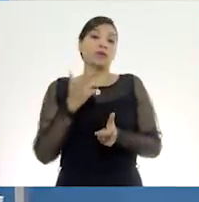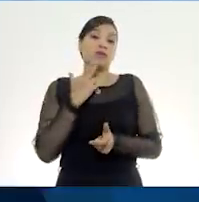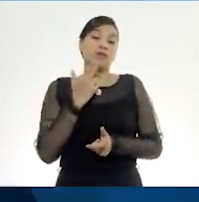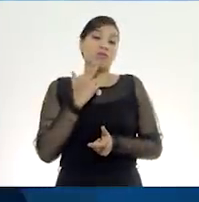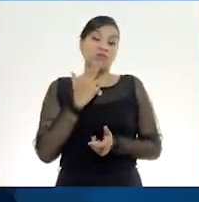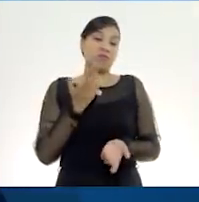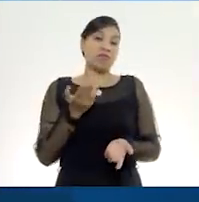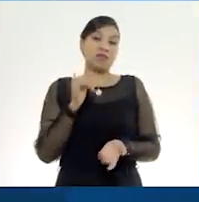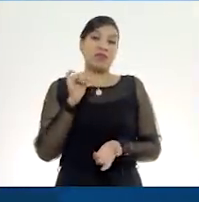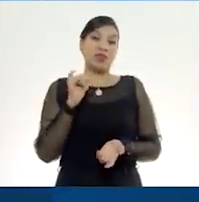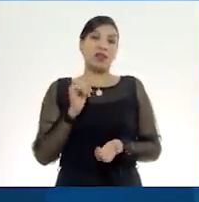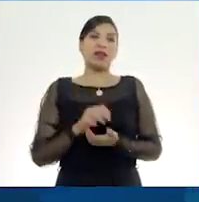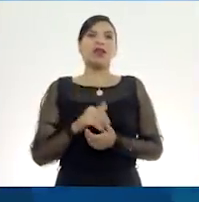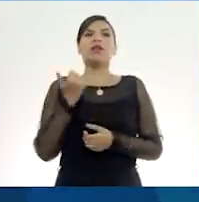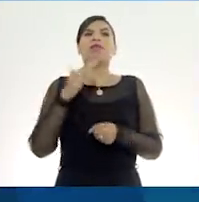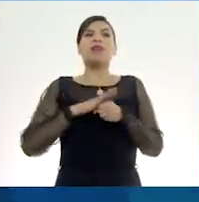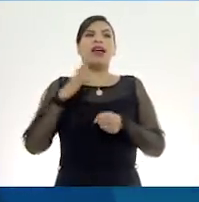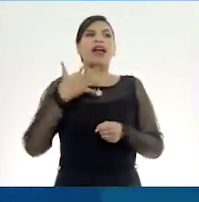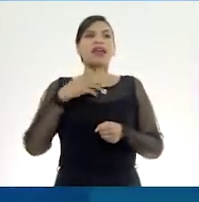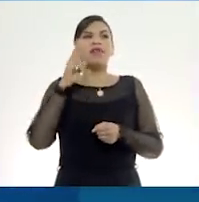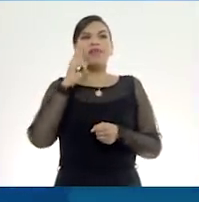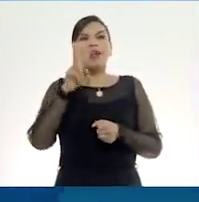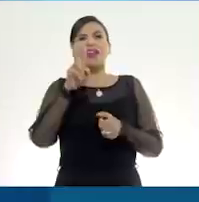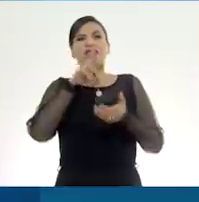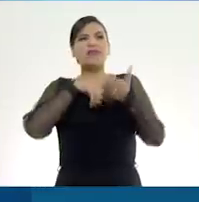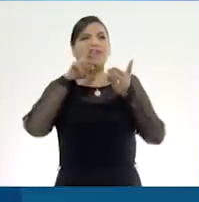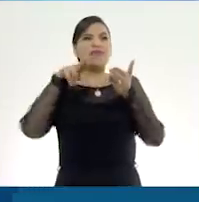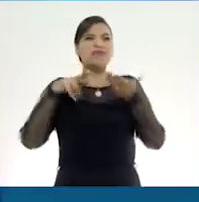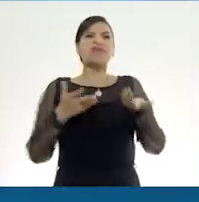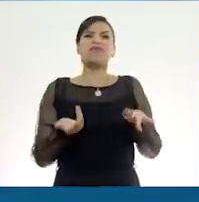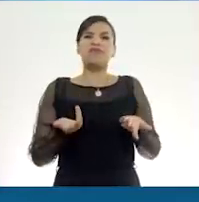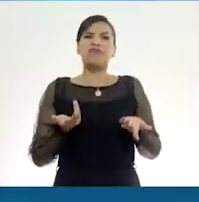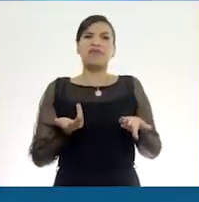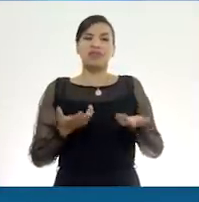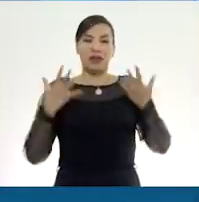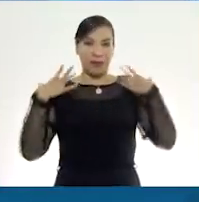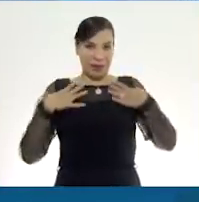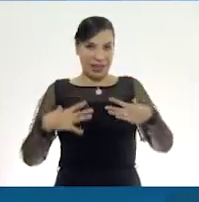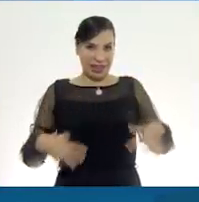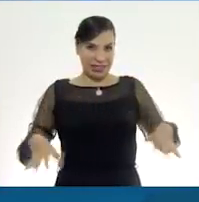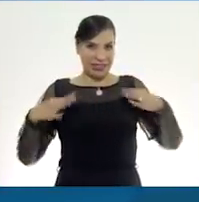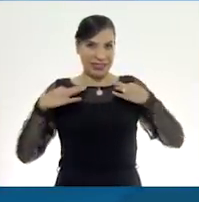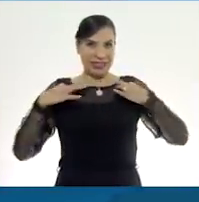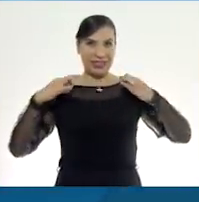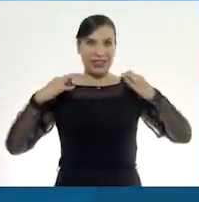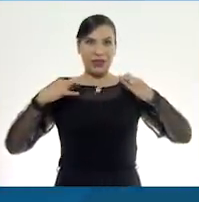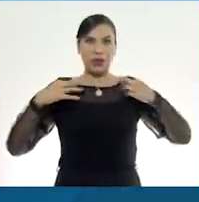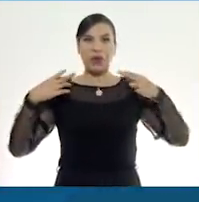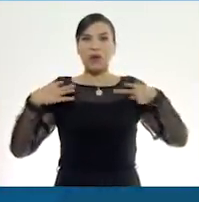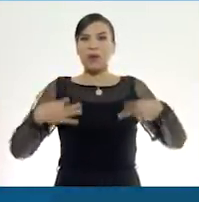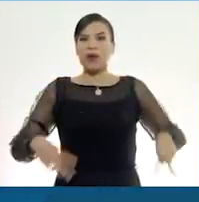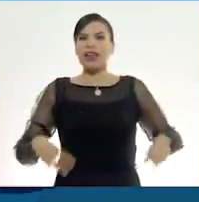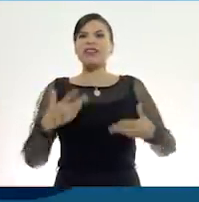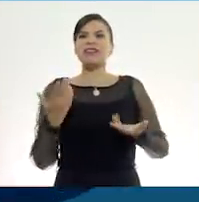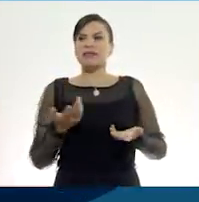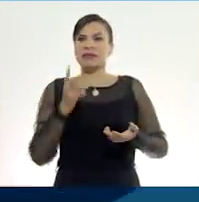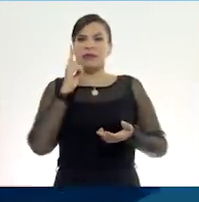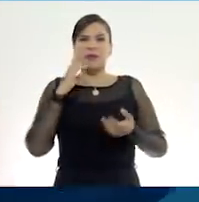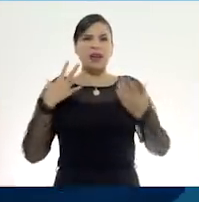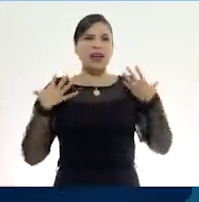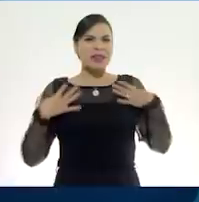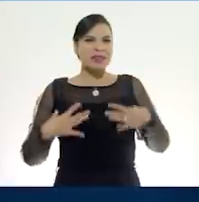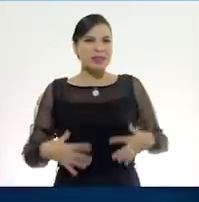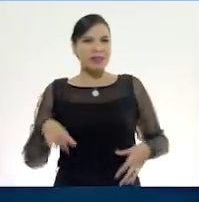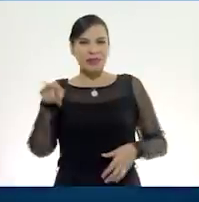a fin de cuentas. ¿Qué más? ¿Esta pintura qué más nos indica? ¡Ay, los vestidos! Los vestidos. Y no sé si se